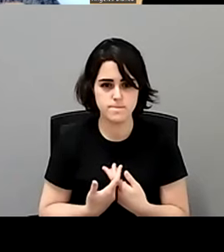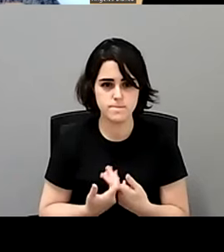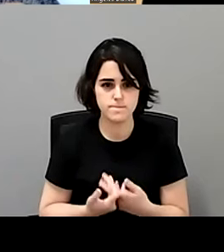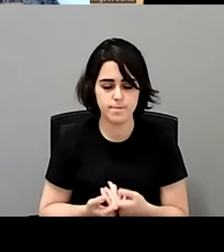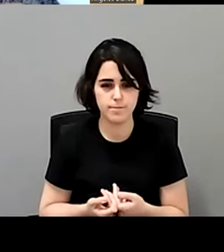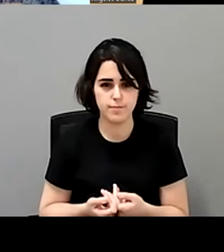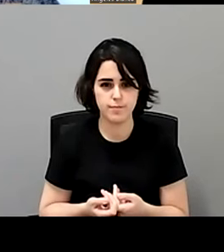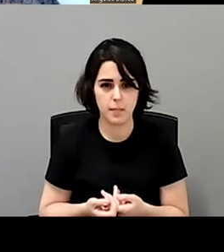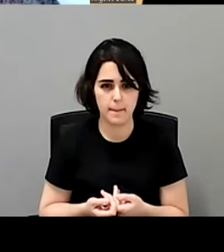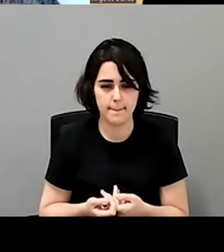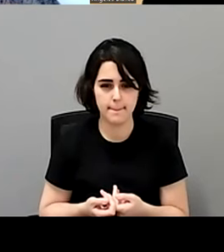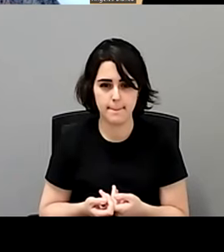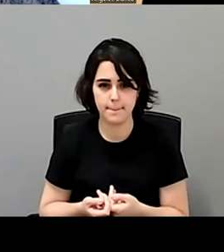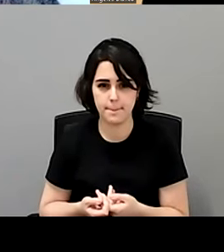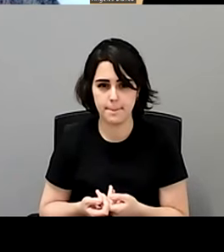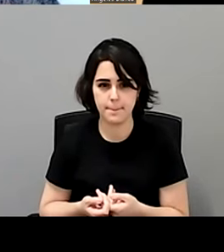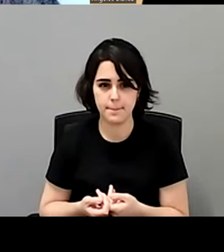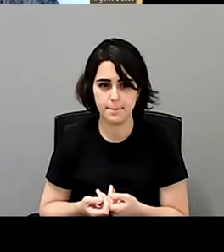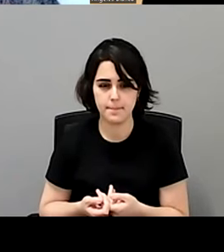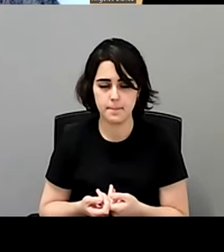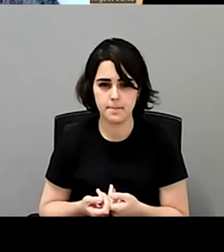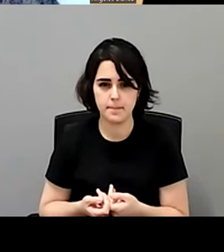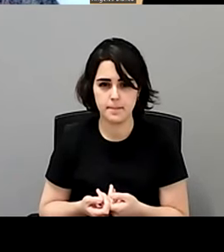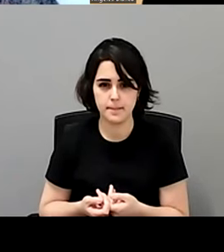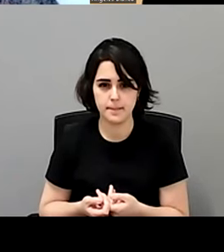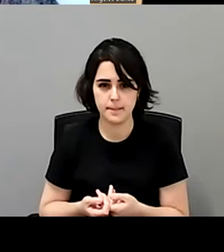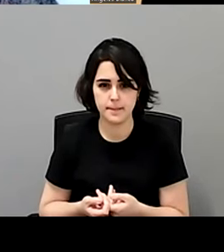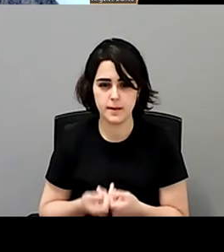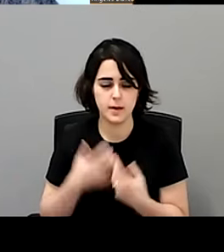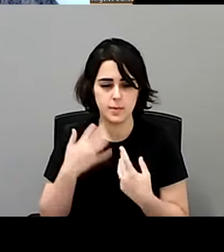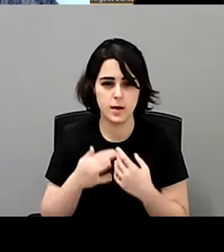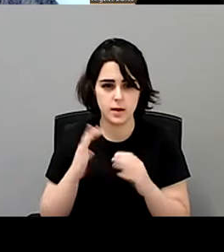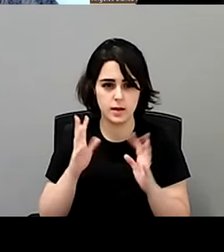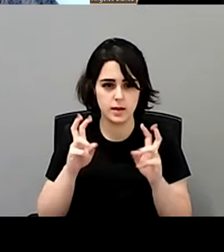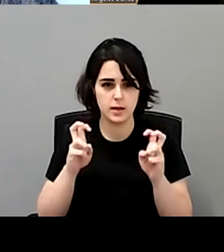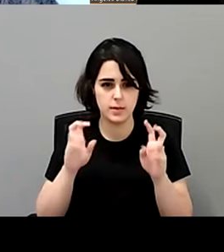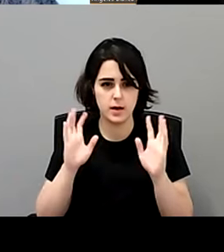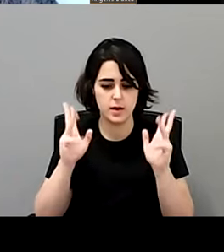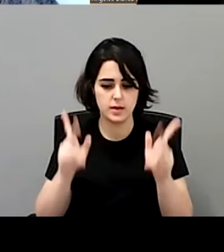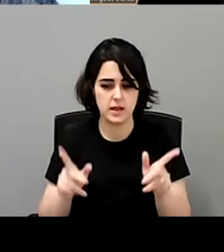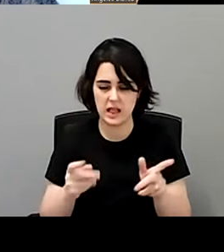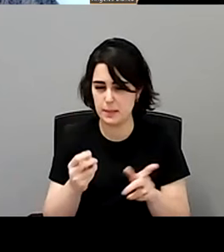Aparte, Colonia tiene una pequeña residencia y poco más.